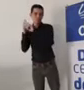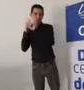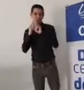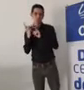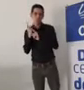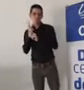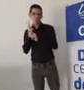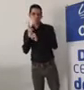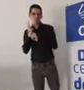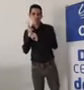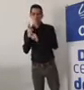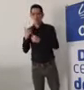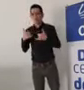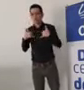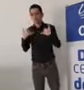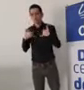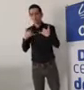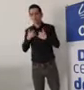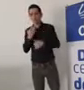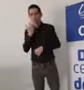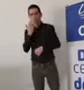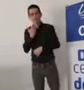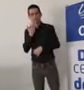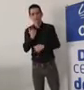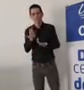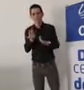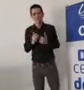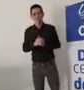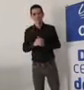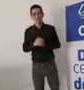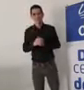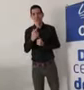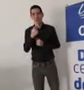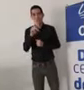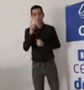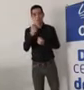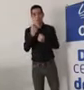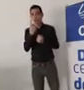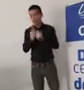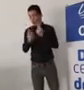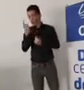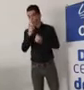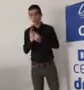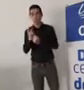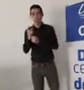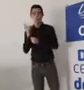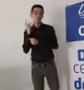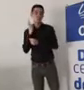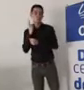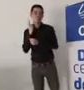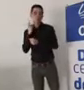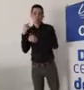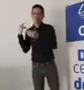sí hay un montón de parlamentarios que llevan 30, 40 años allá sentados en una misma silla, atornillados